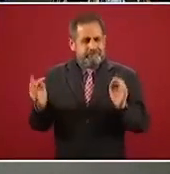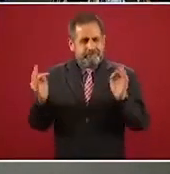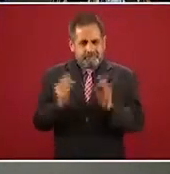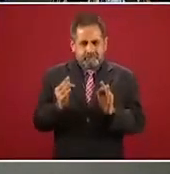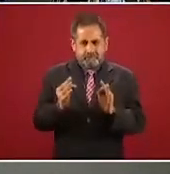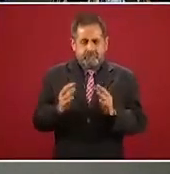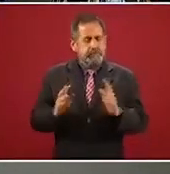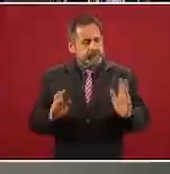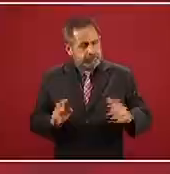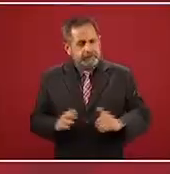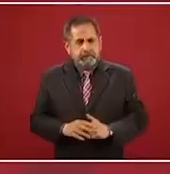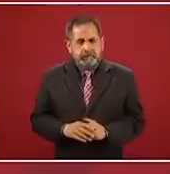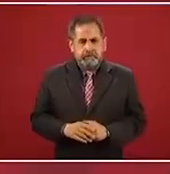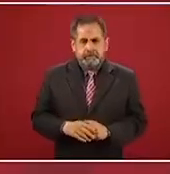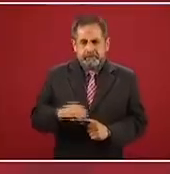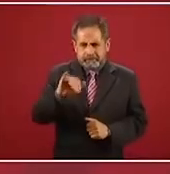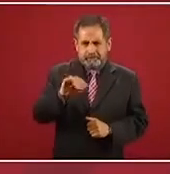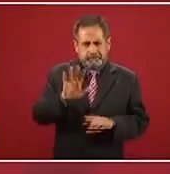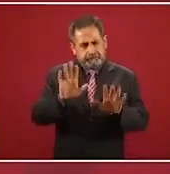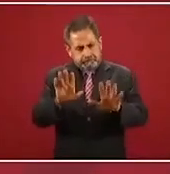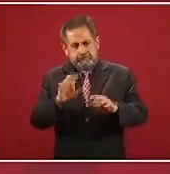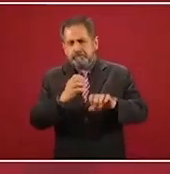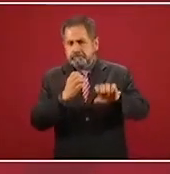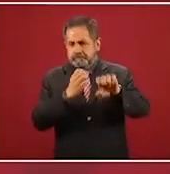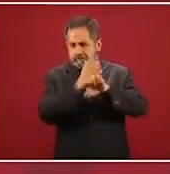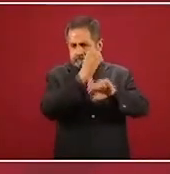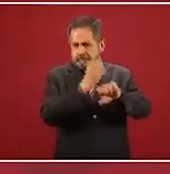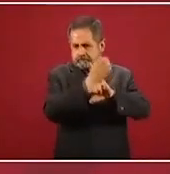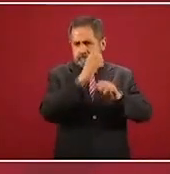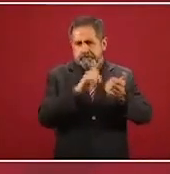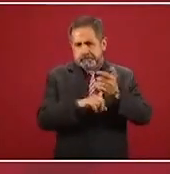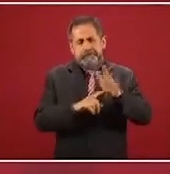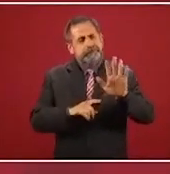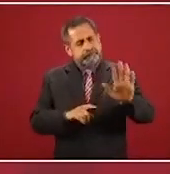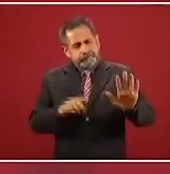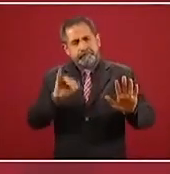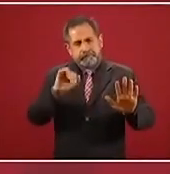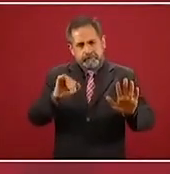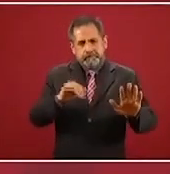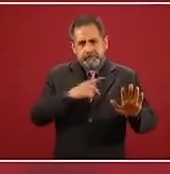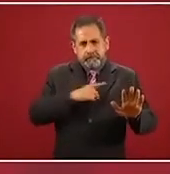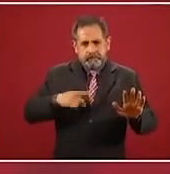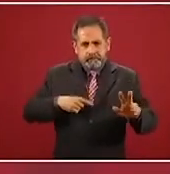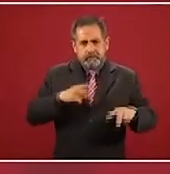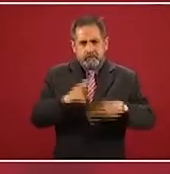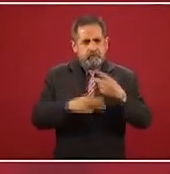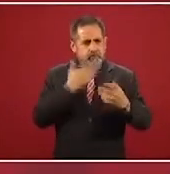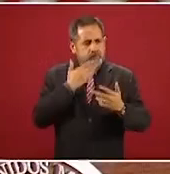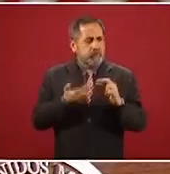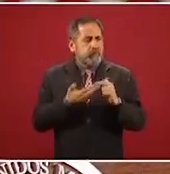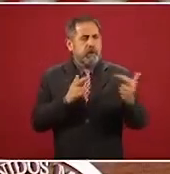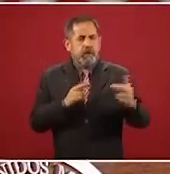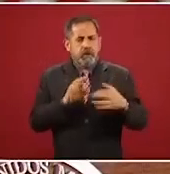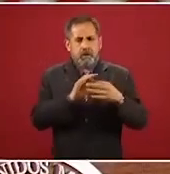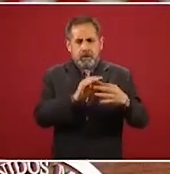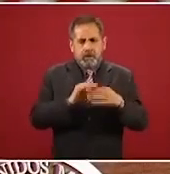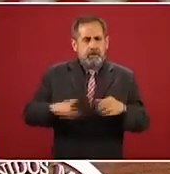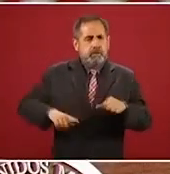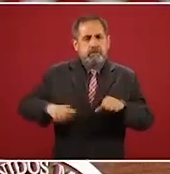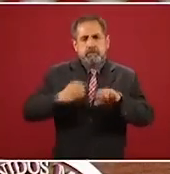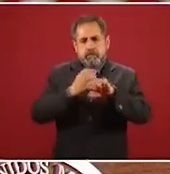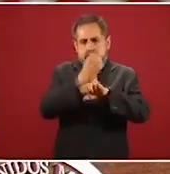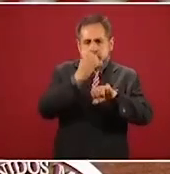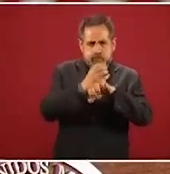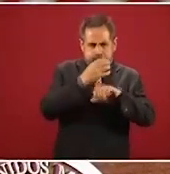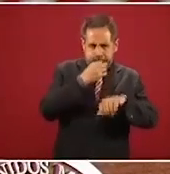es un asunto estatal, de todas maneras siempre hay buena relación con los gobiernos de